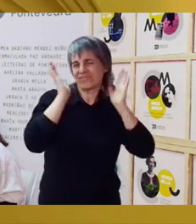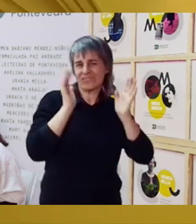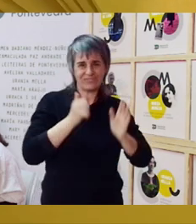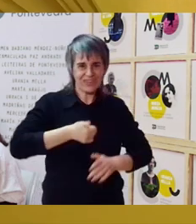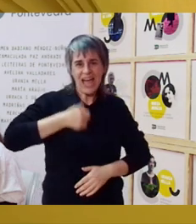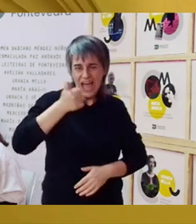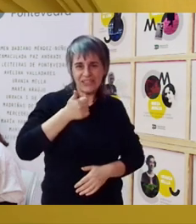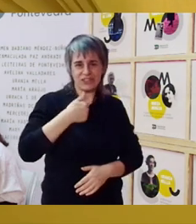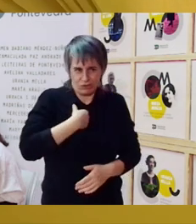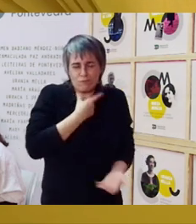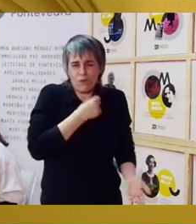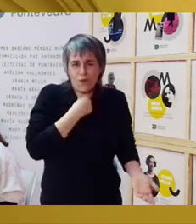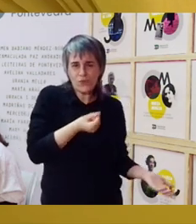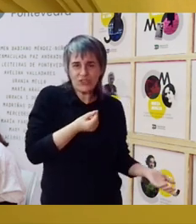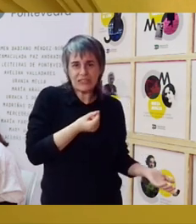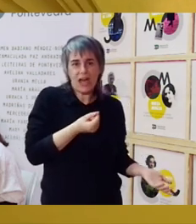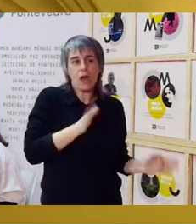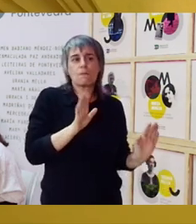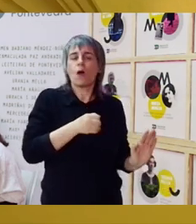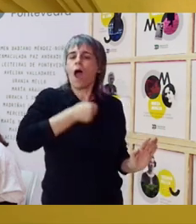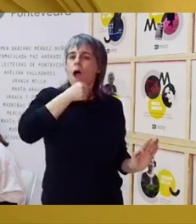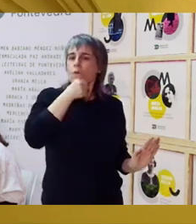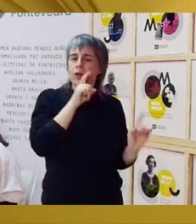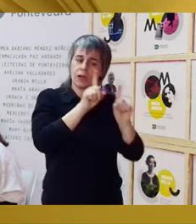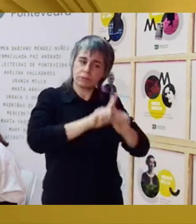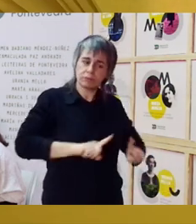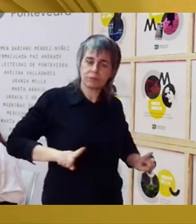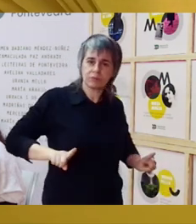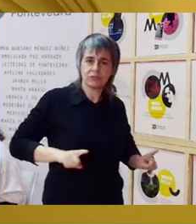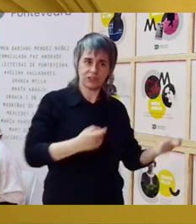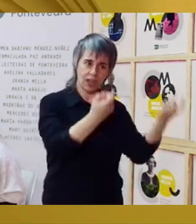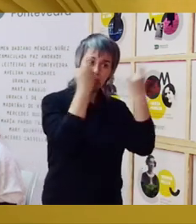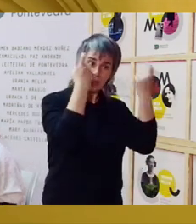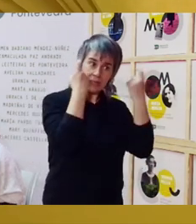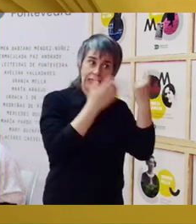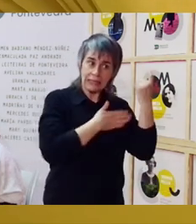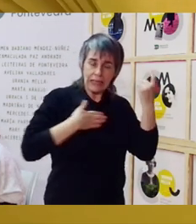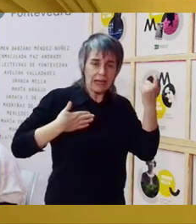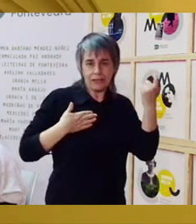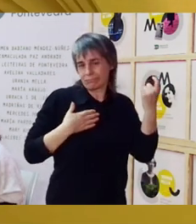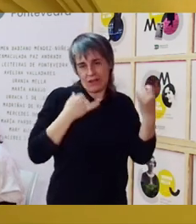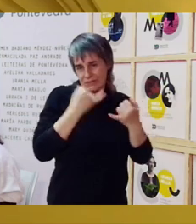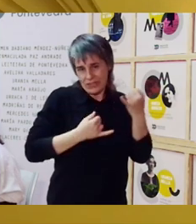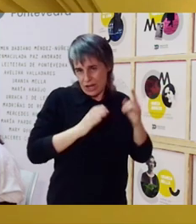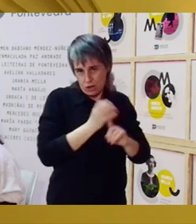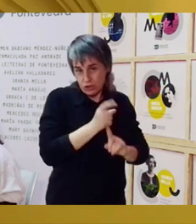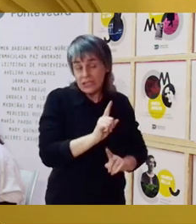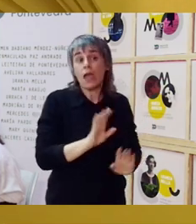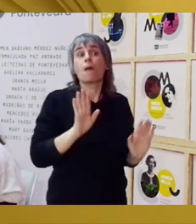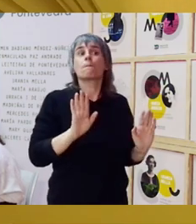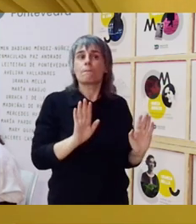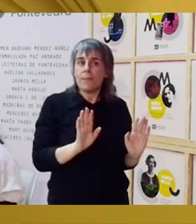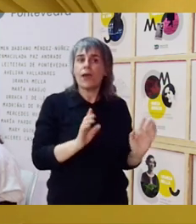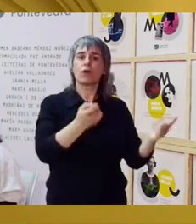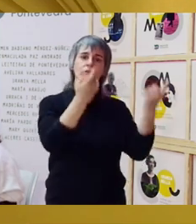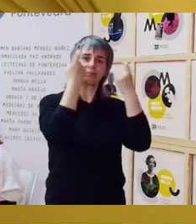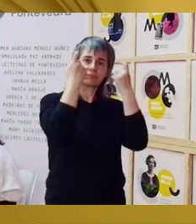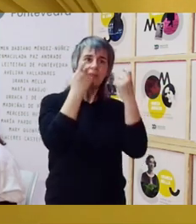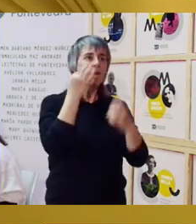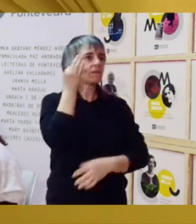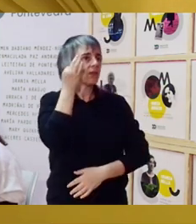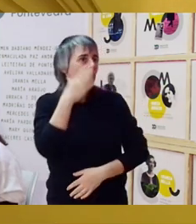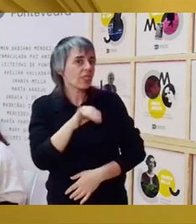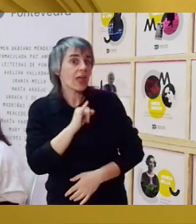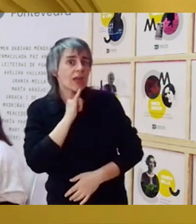gústame ademais. Eso non foi capaz de enseñar, pero bueno, enseñoume francés, enseñoume ballet,